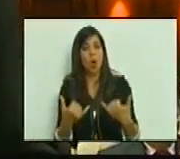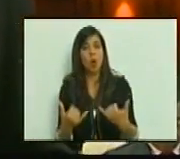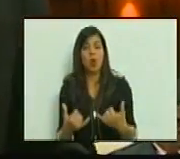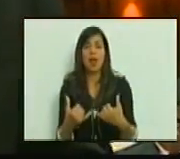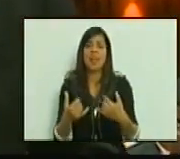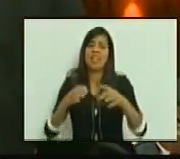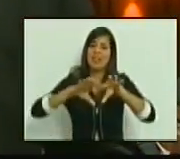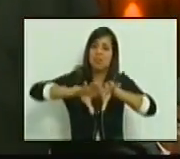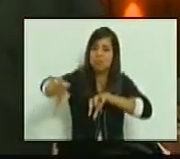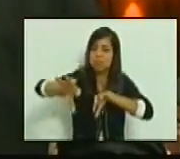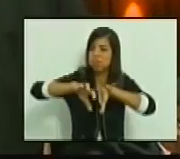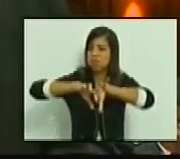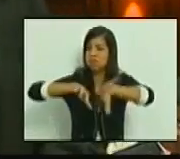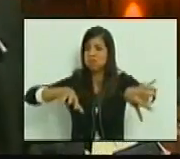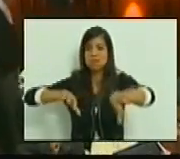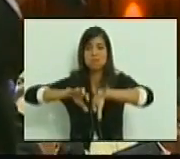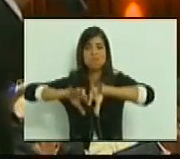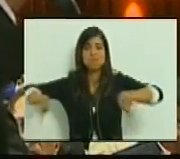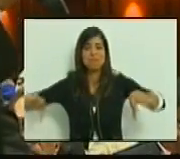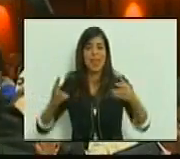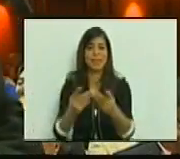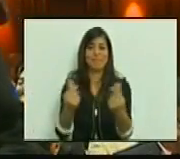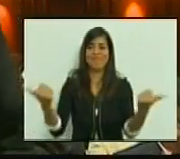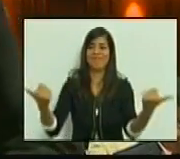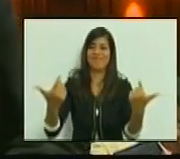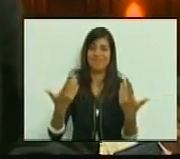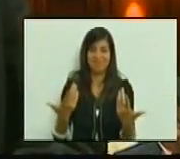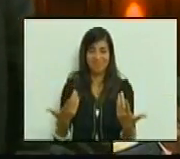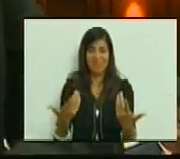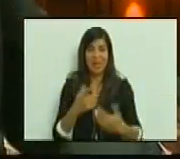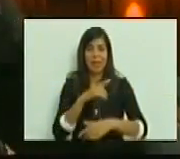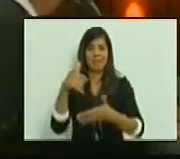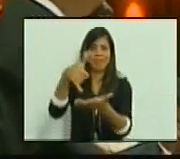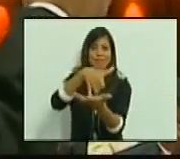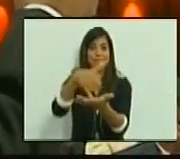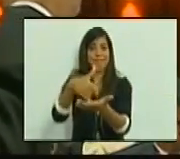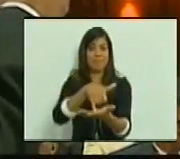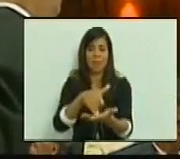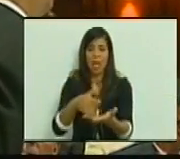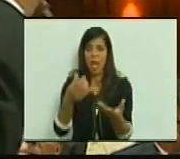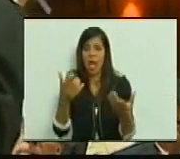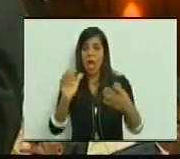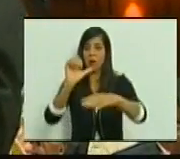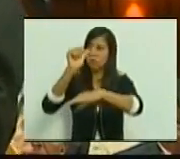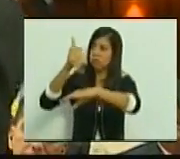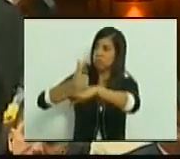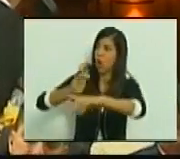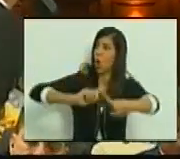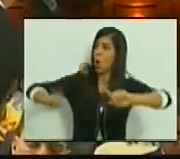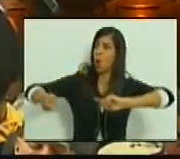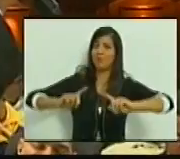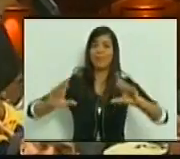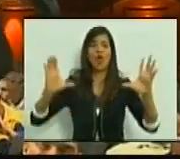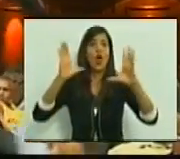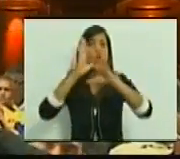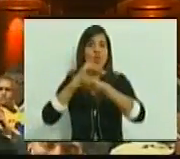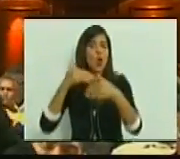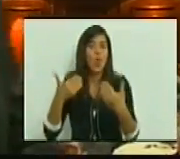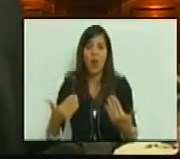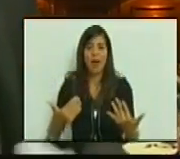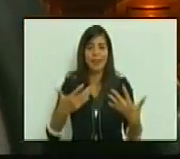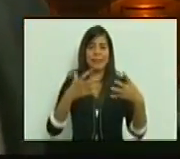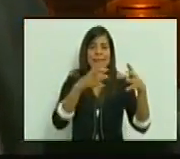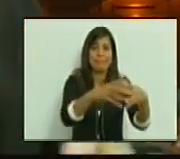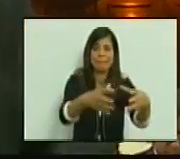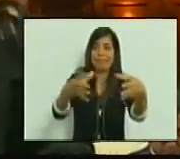dispersa, que se encuentra sin coordinación, que se encuentra en